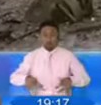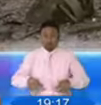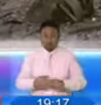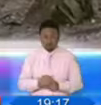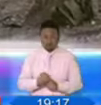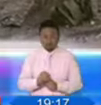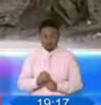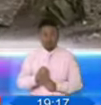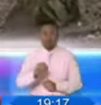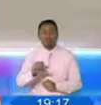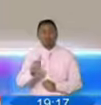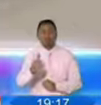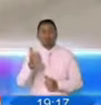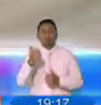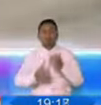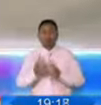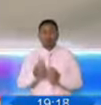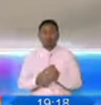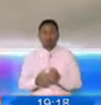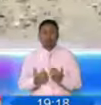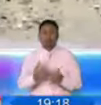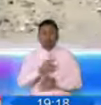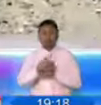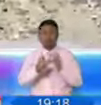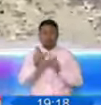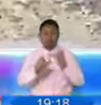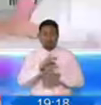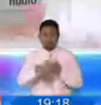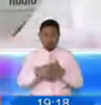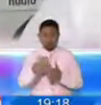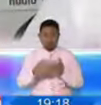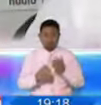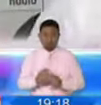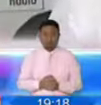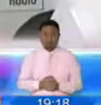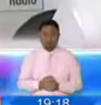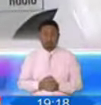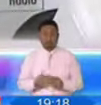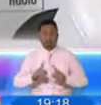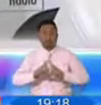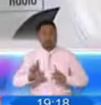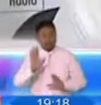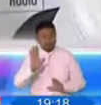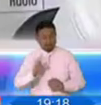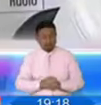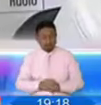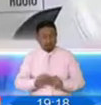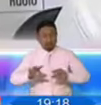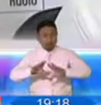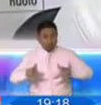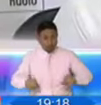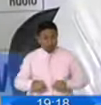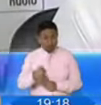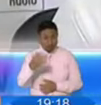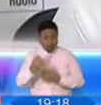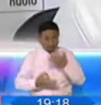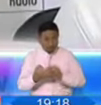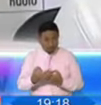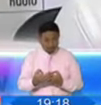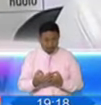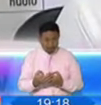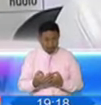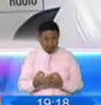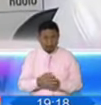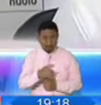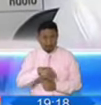se suma otro grave problema que está azotando a la población ecuatoriana. Pero ojo, la corrupción no es la única injusticia que